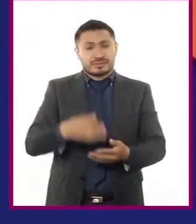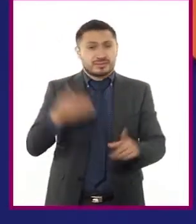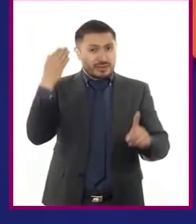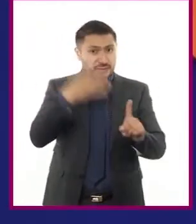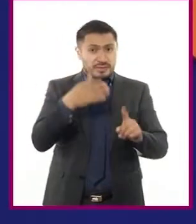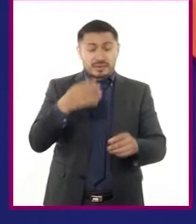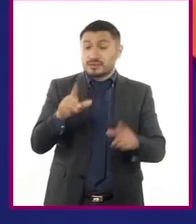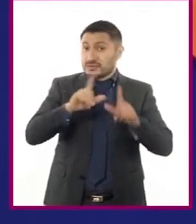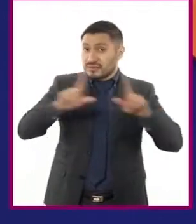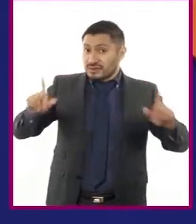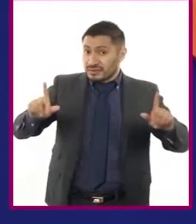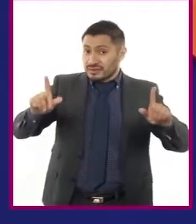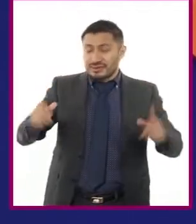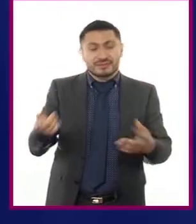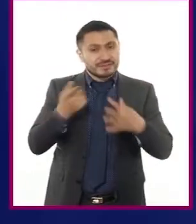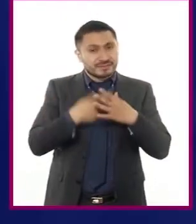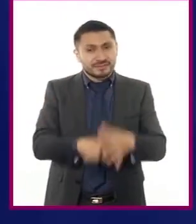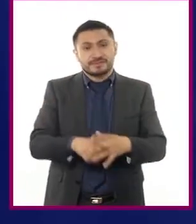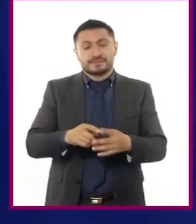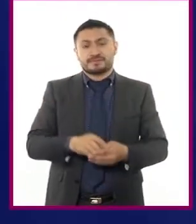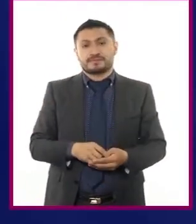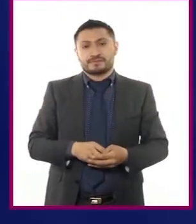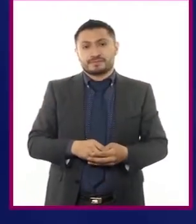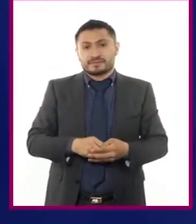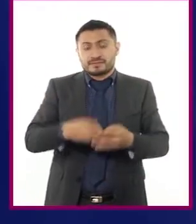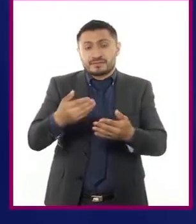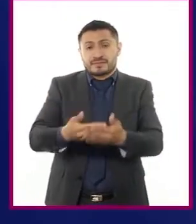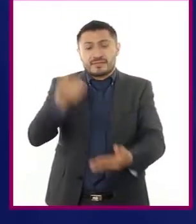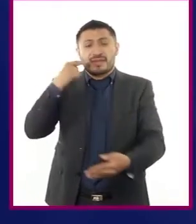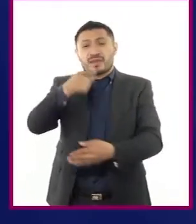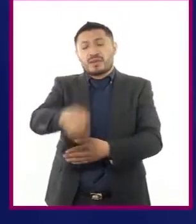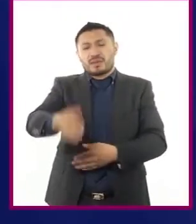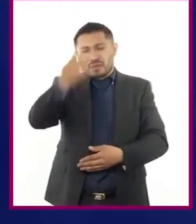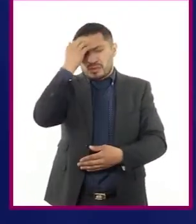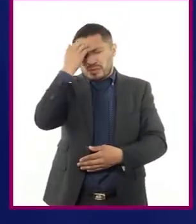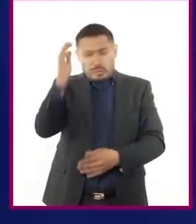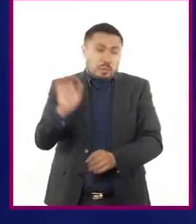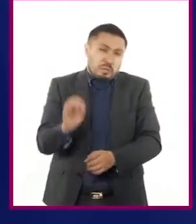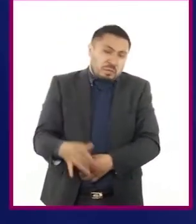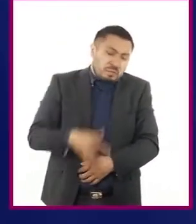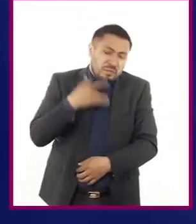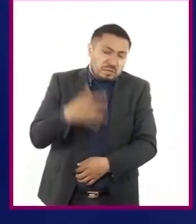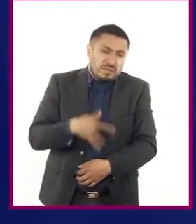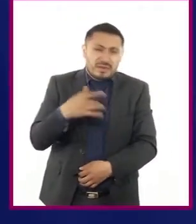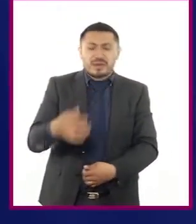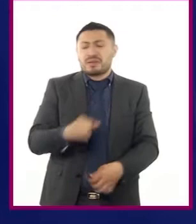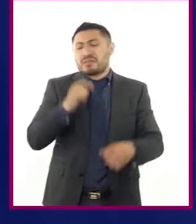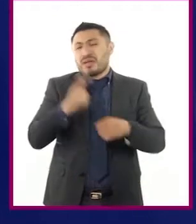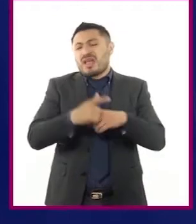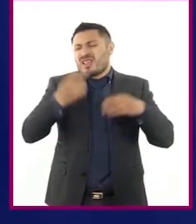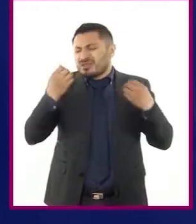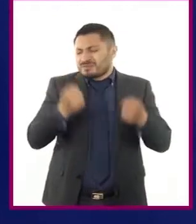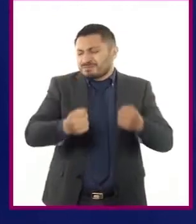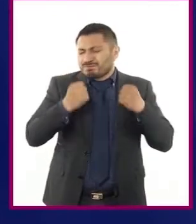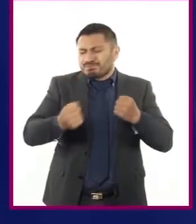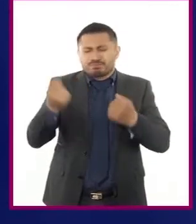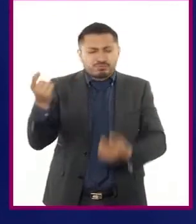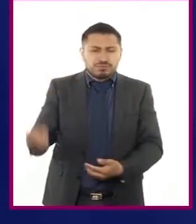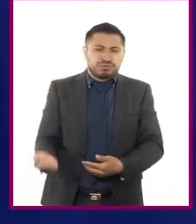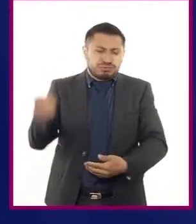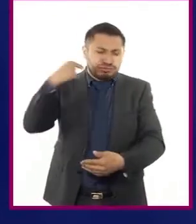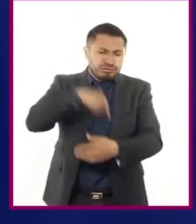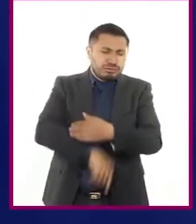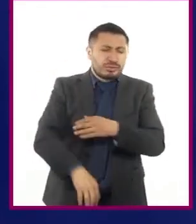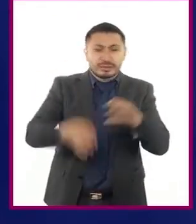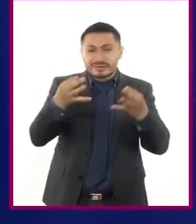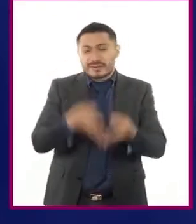listos? Muy bien, iniciemos. ¿Alguna vez han experimentado un sentimiento tan poderoso, tan vívido, tan